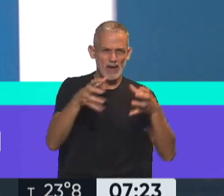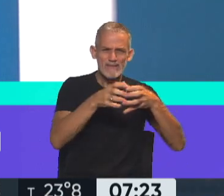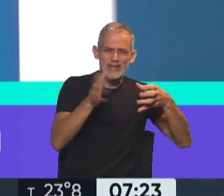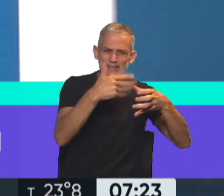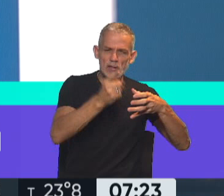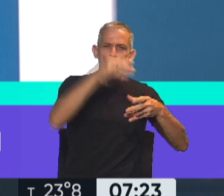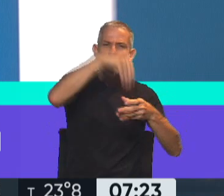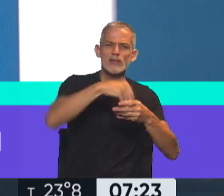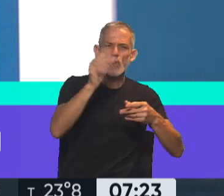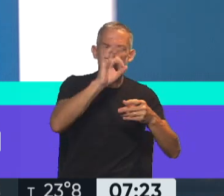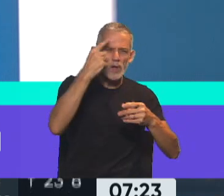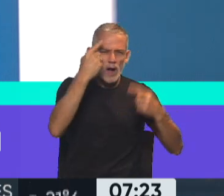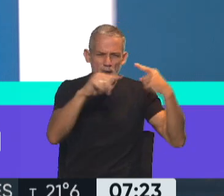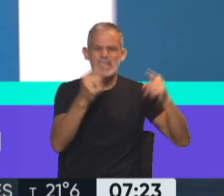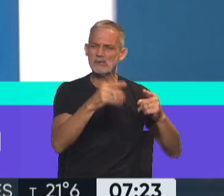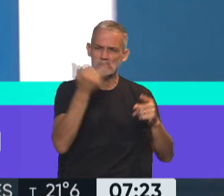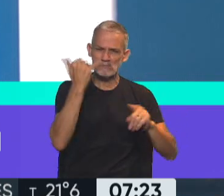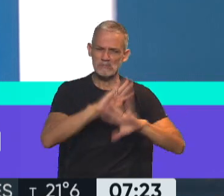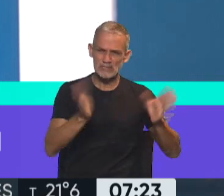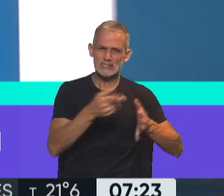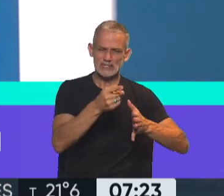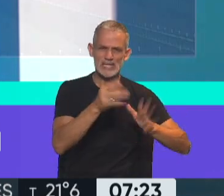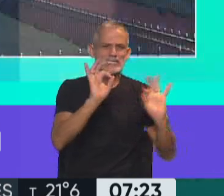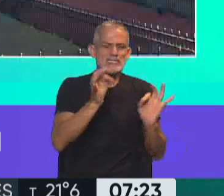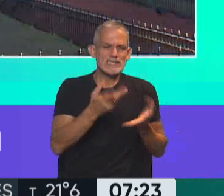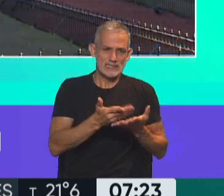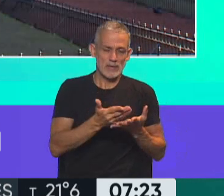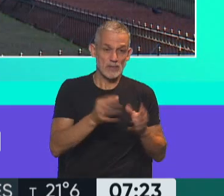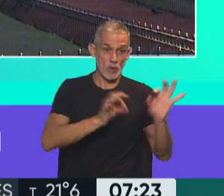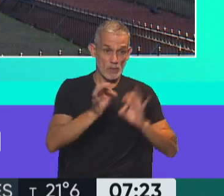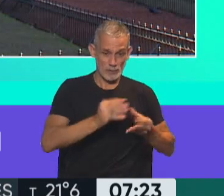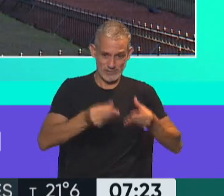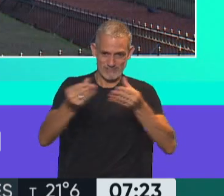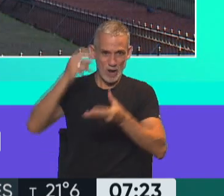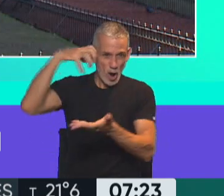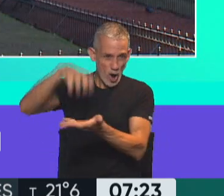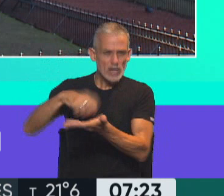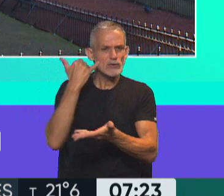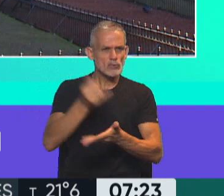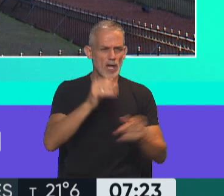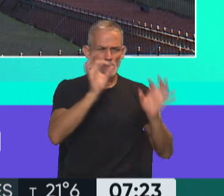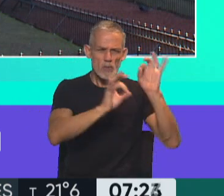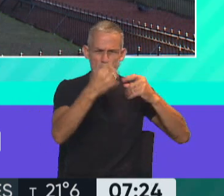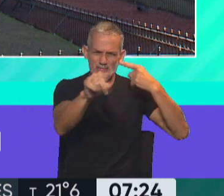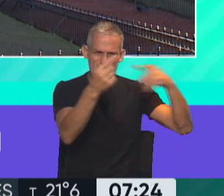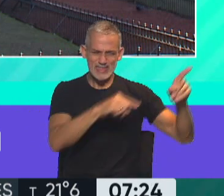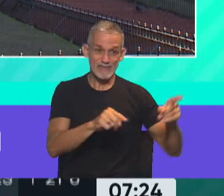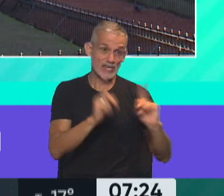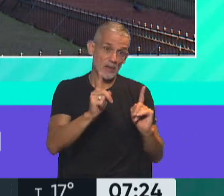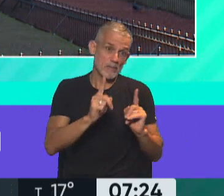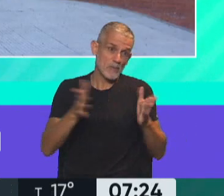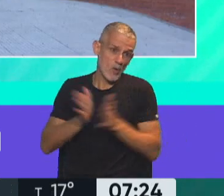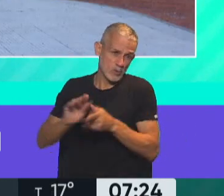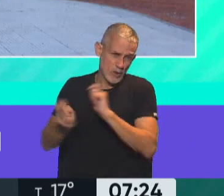frente de todos estaban marcadas desde que inició este este debate y desde que llegó este proyecto al congreso de la nación lo mismo ocurría y ocurrió en